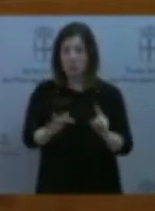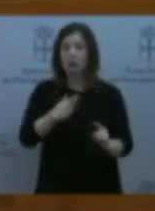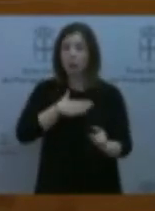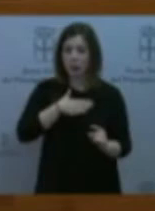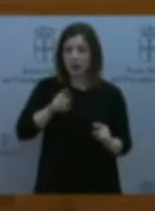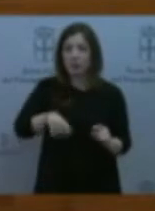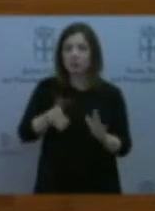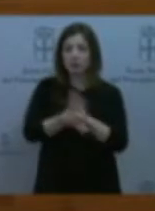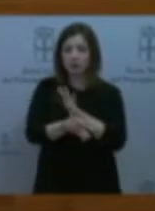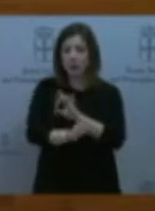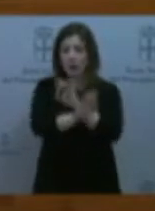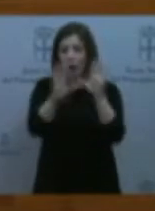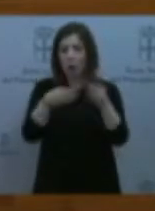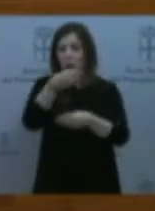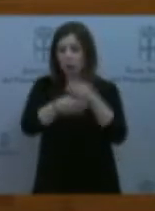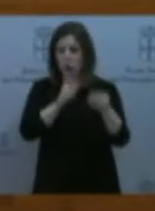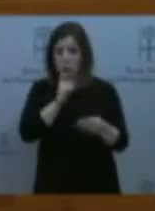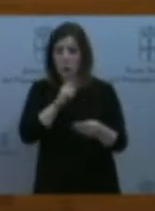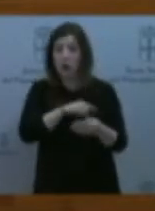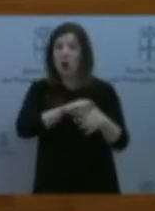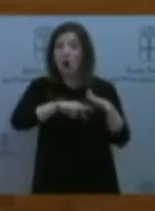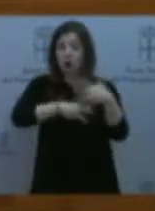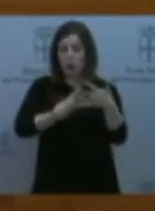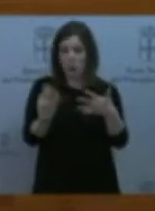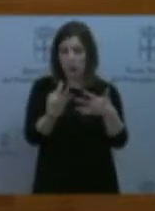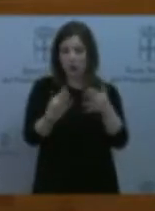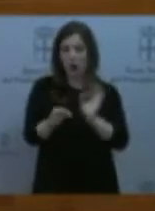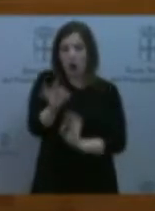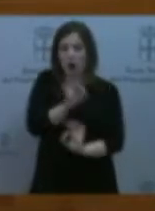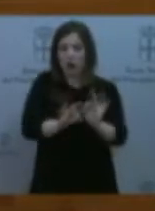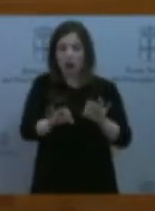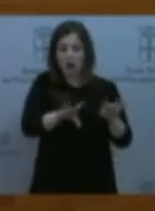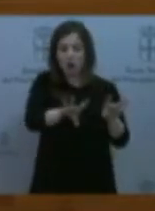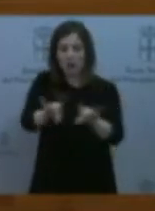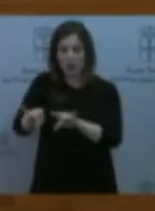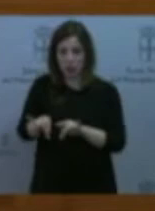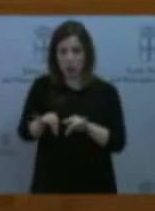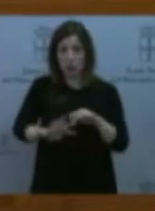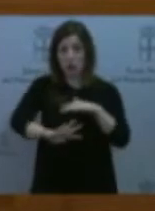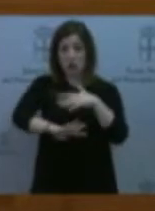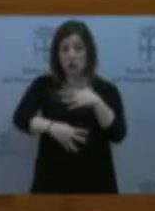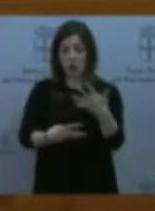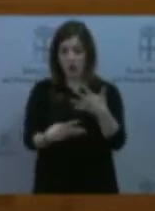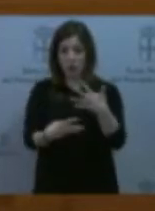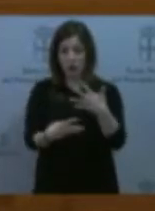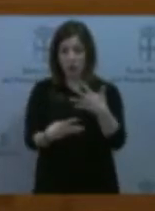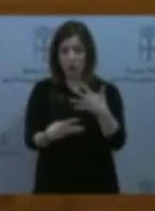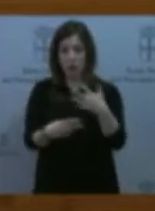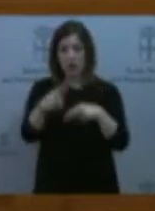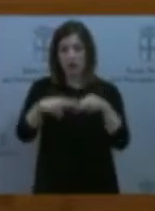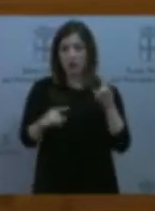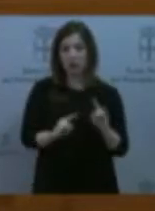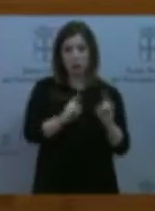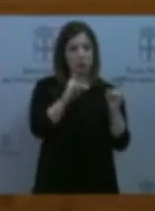octavo lugar, ordenación del territorio. En noveno lugar, infraestructuras frente a incendios, desbroces.